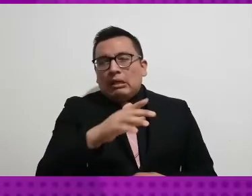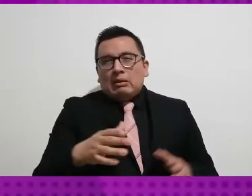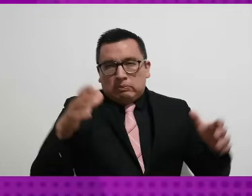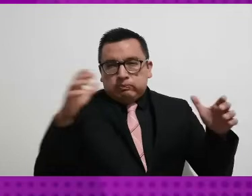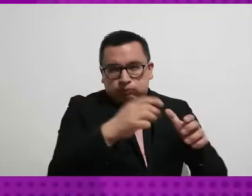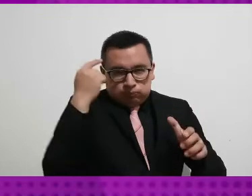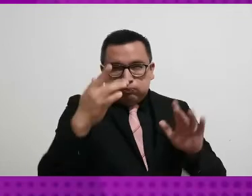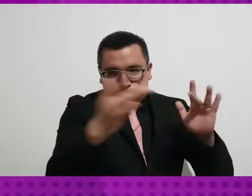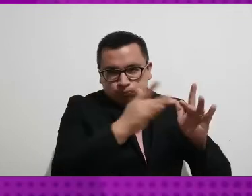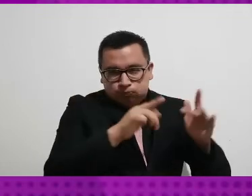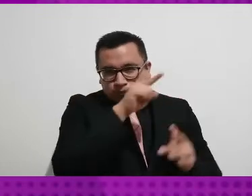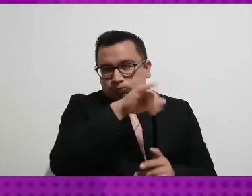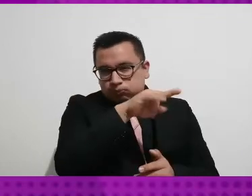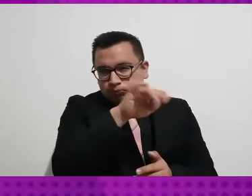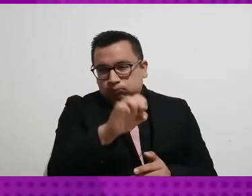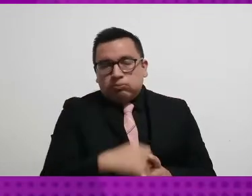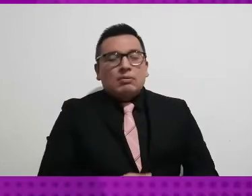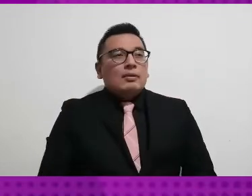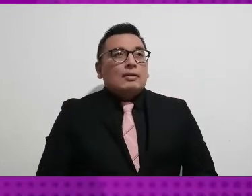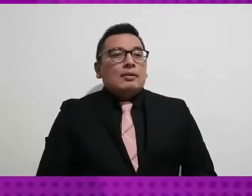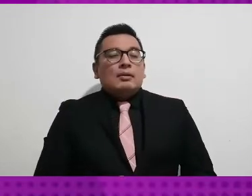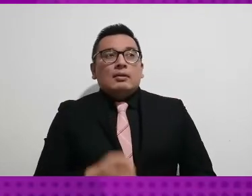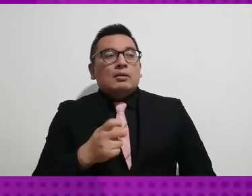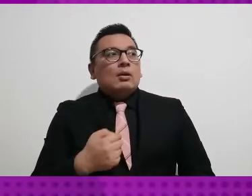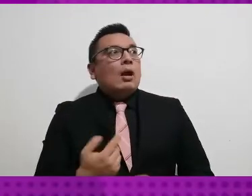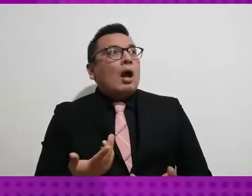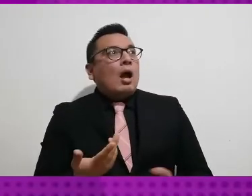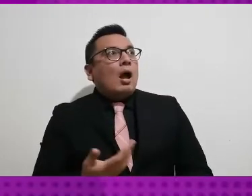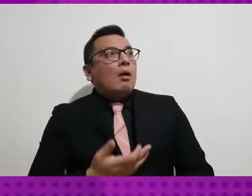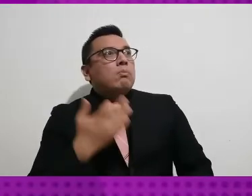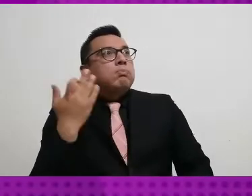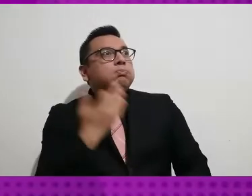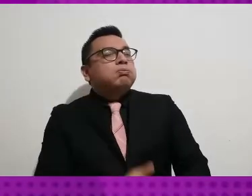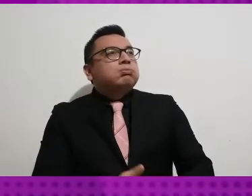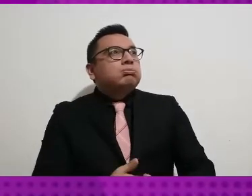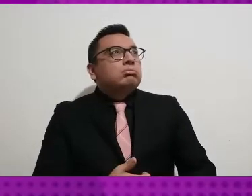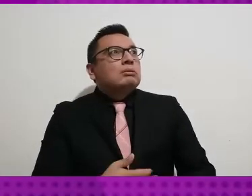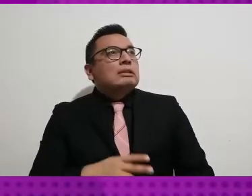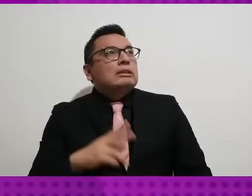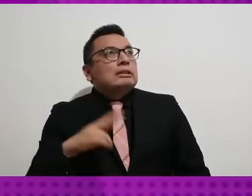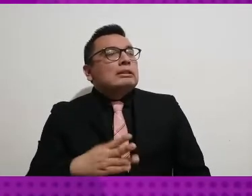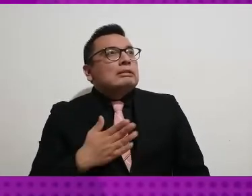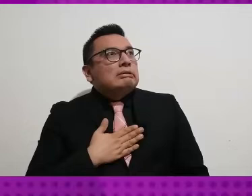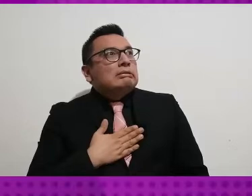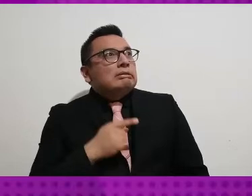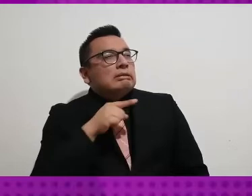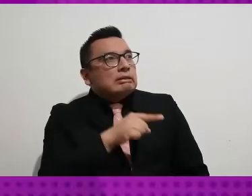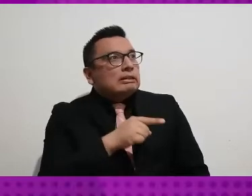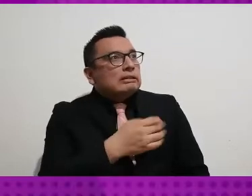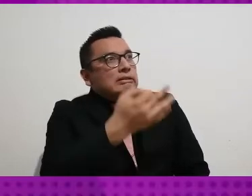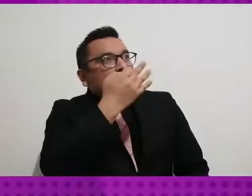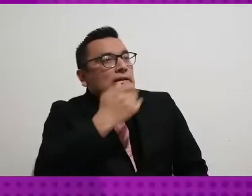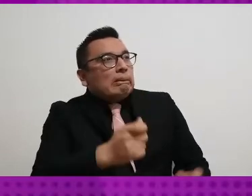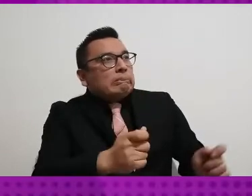de Vinculación, allá en el INE, y ya hasta ahí me cayó el 20 de que era real que yo había llegado hasta esa última etapa